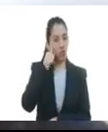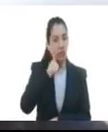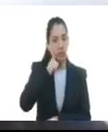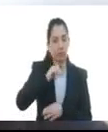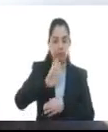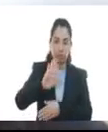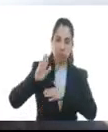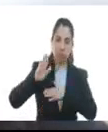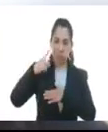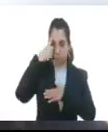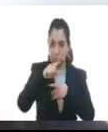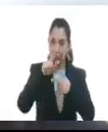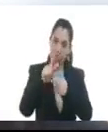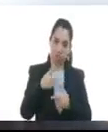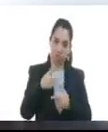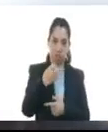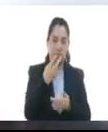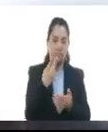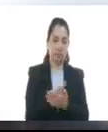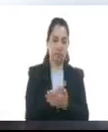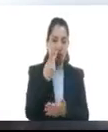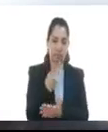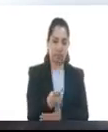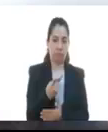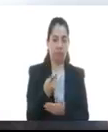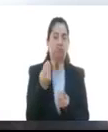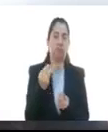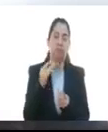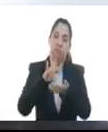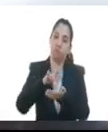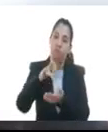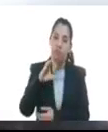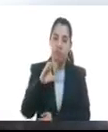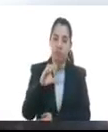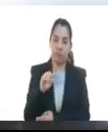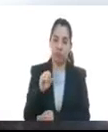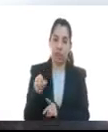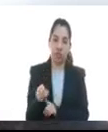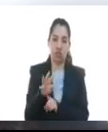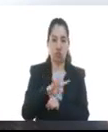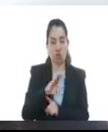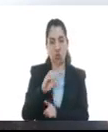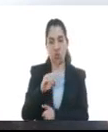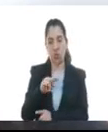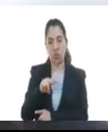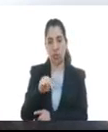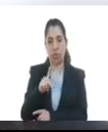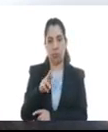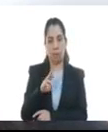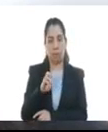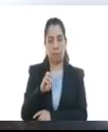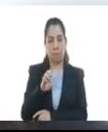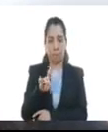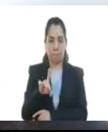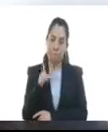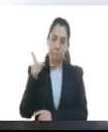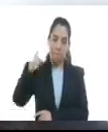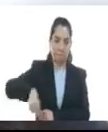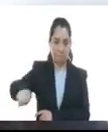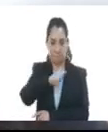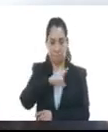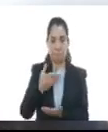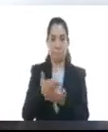premio que ha sido... Agradecemos muchísimo al CONAPRED que esta ocasión ha llevado la batuta en este